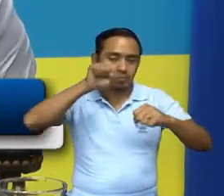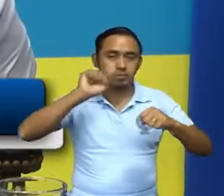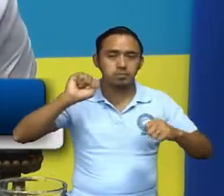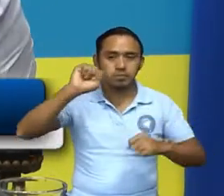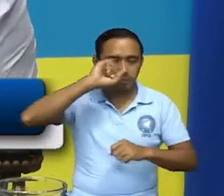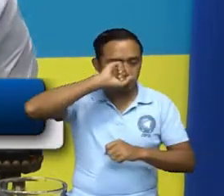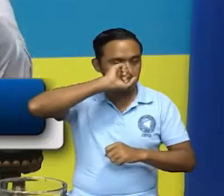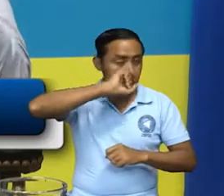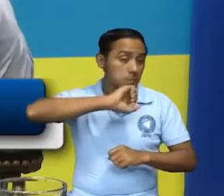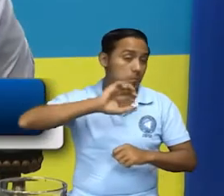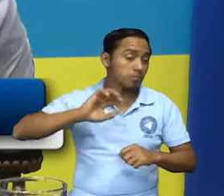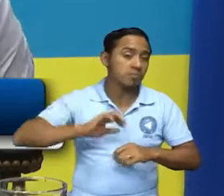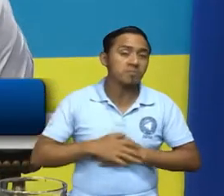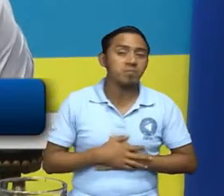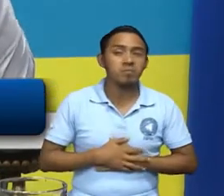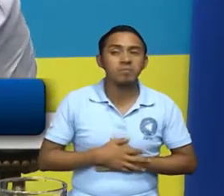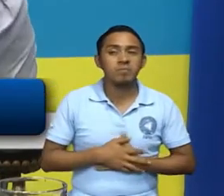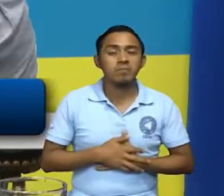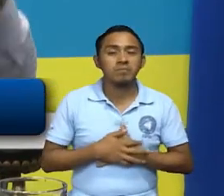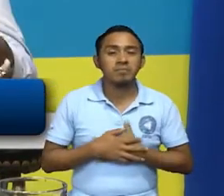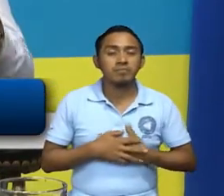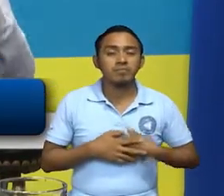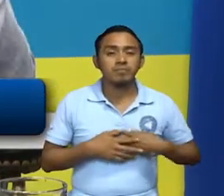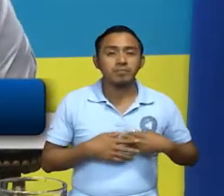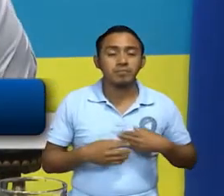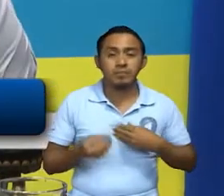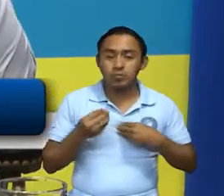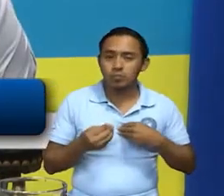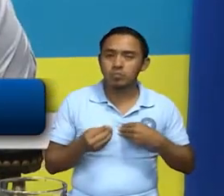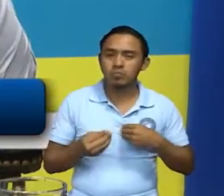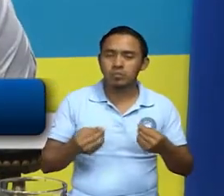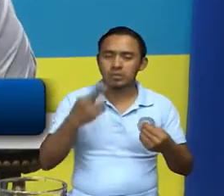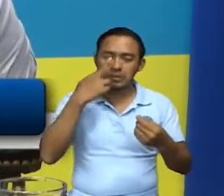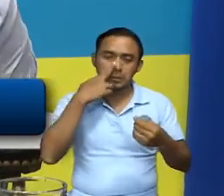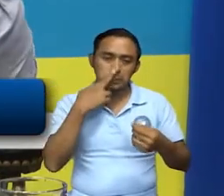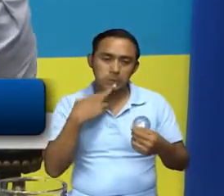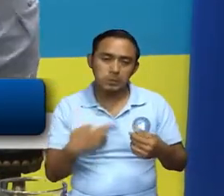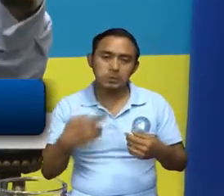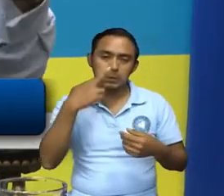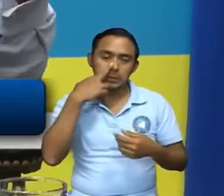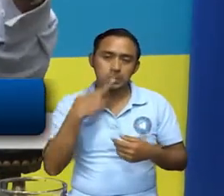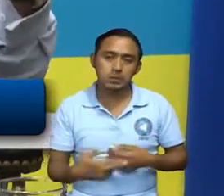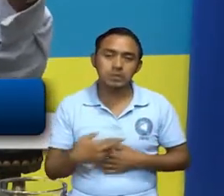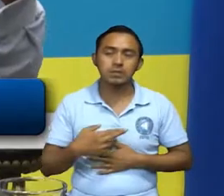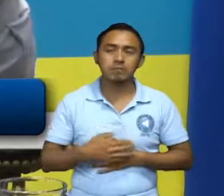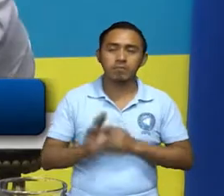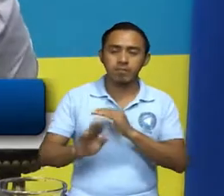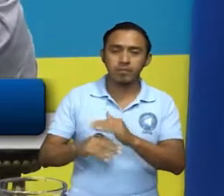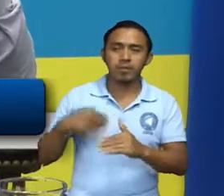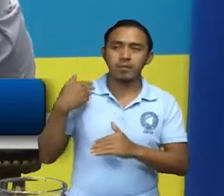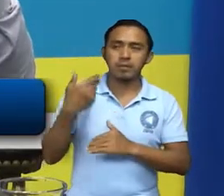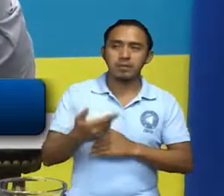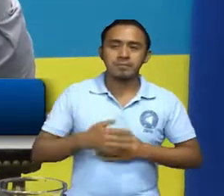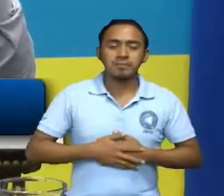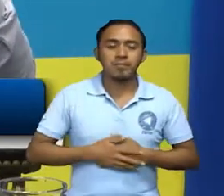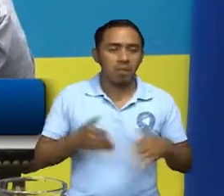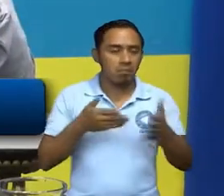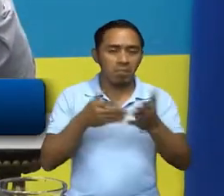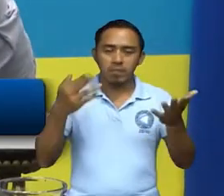le metieron un izquierdazo, un derechazo, le salió abundante sangre, después posterior deja de